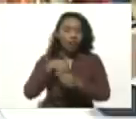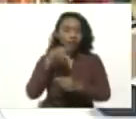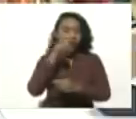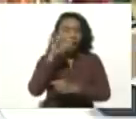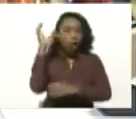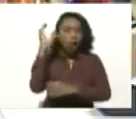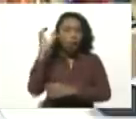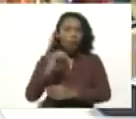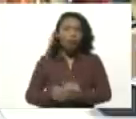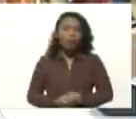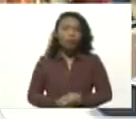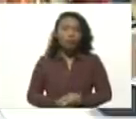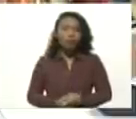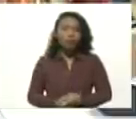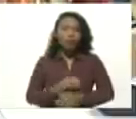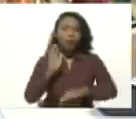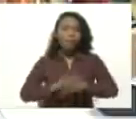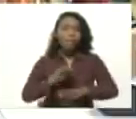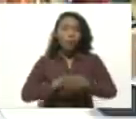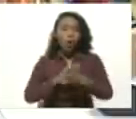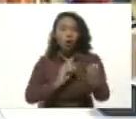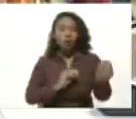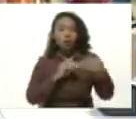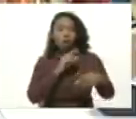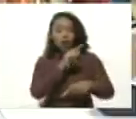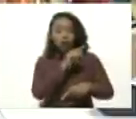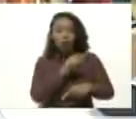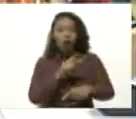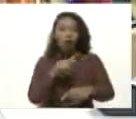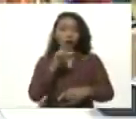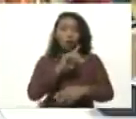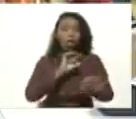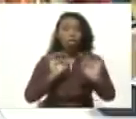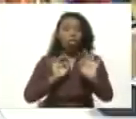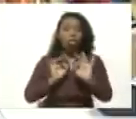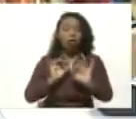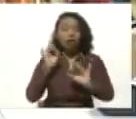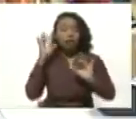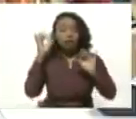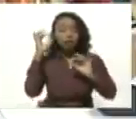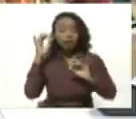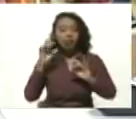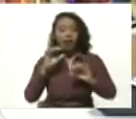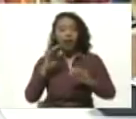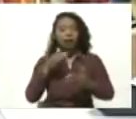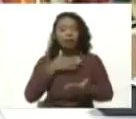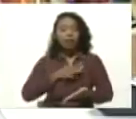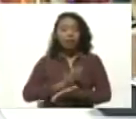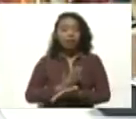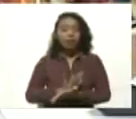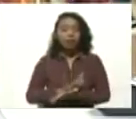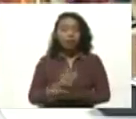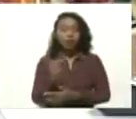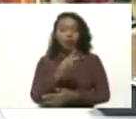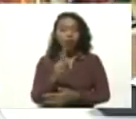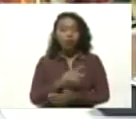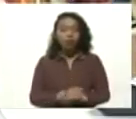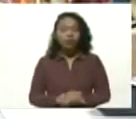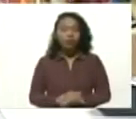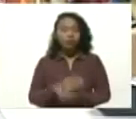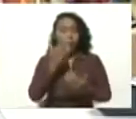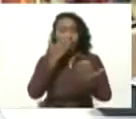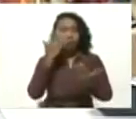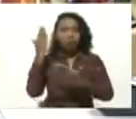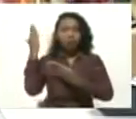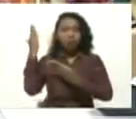Colombia. Por cómplice, por actor activo y pasivo. Miren los datos